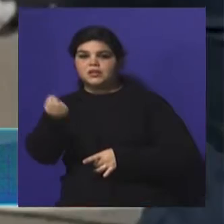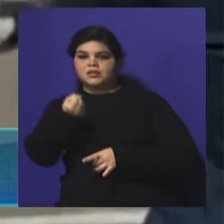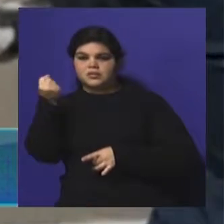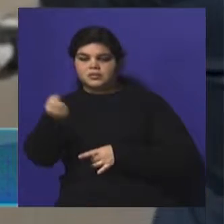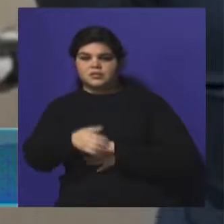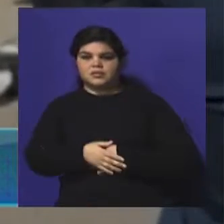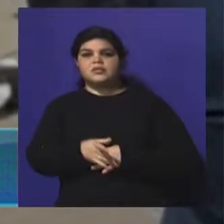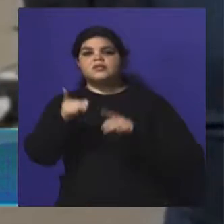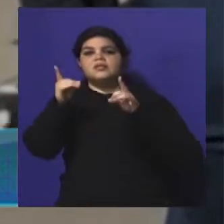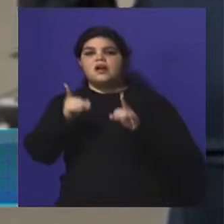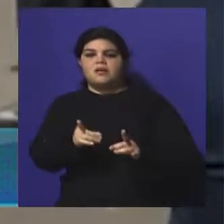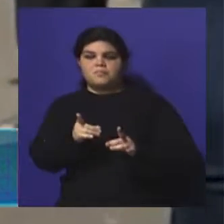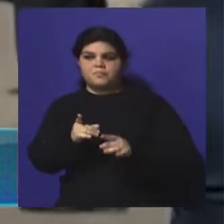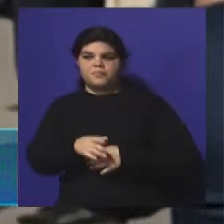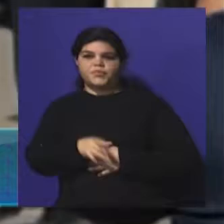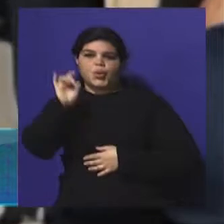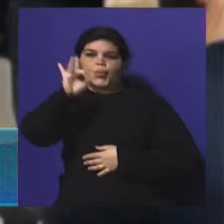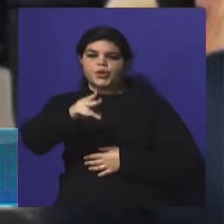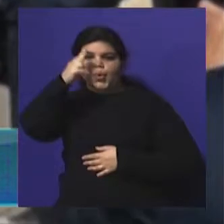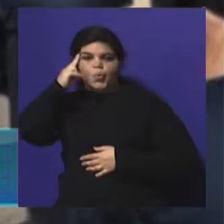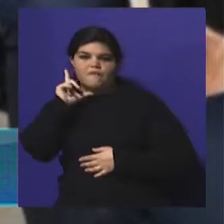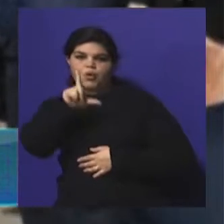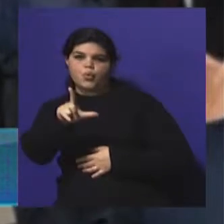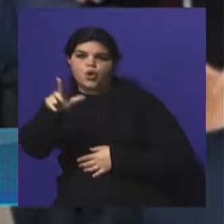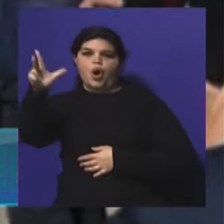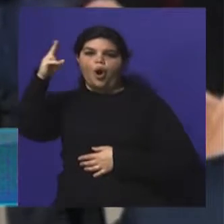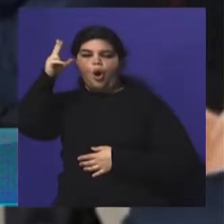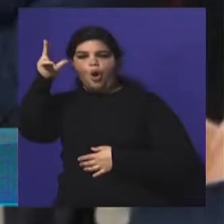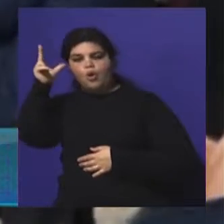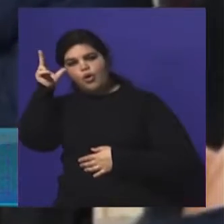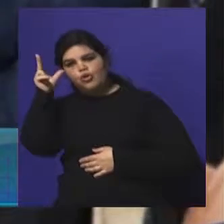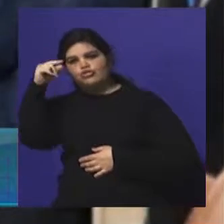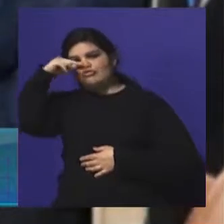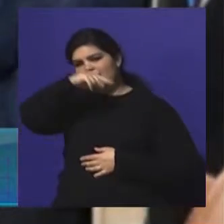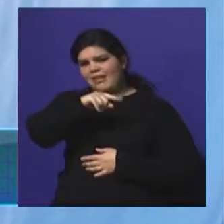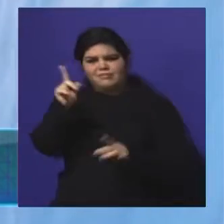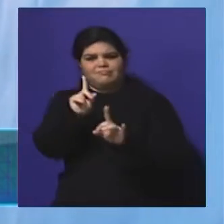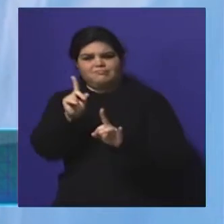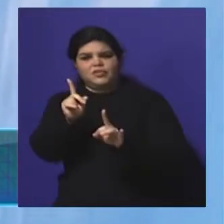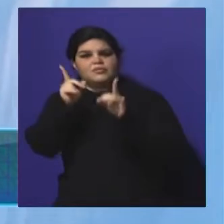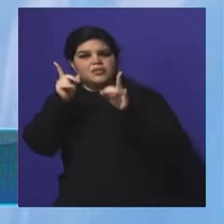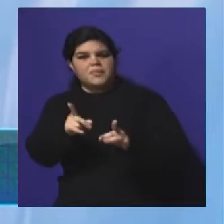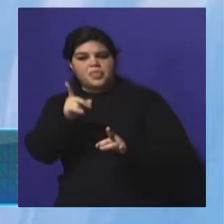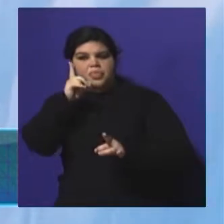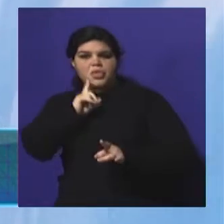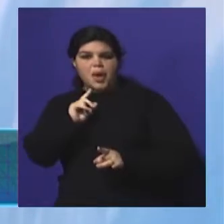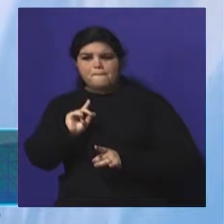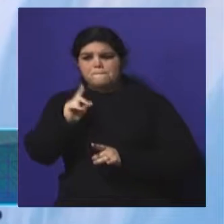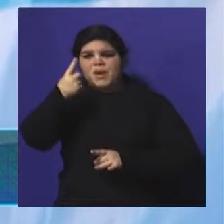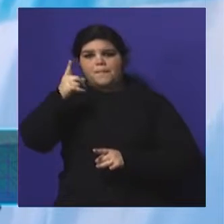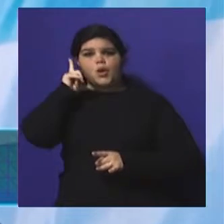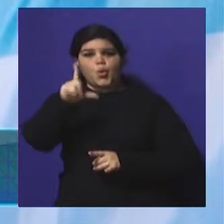deben saber que no solamente fue el 9 de julio, el 8 de julio, el 7 de julio, ya el primer día de julio,